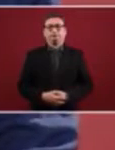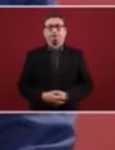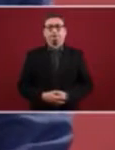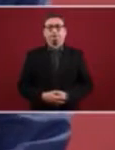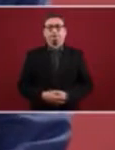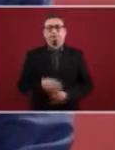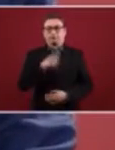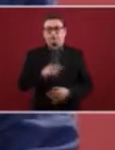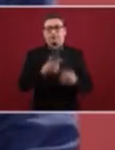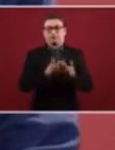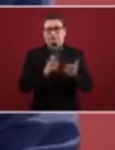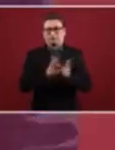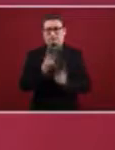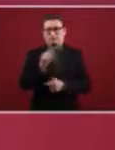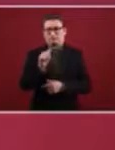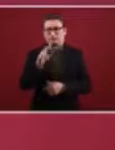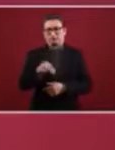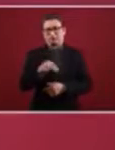del PAN